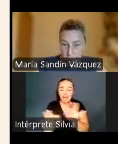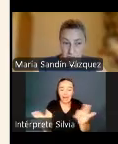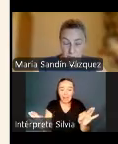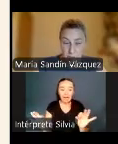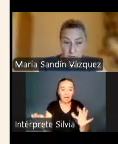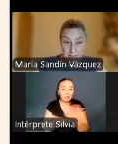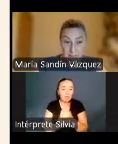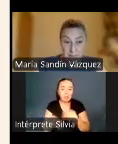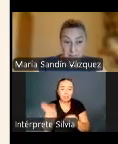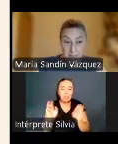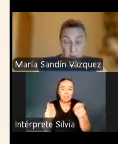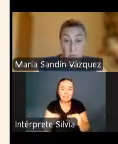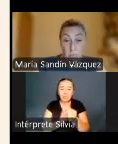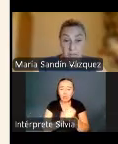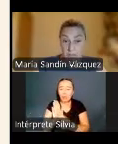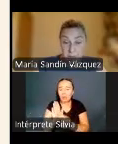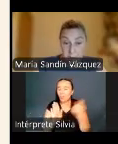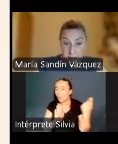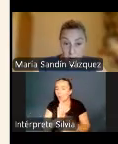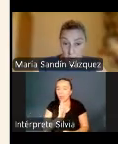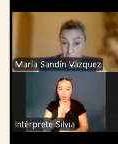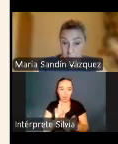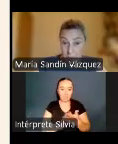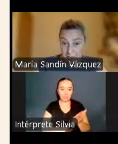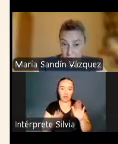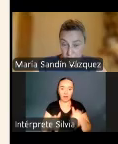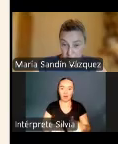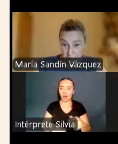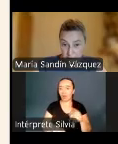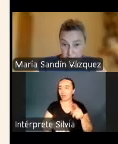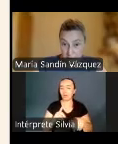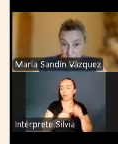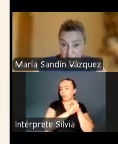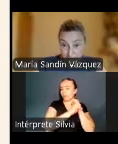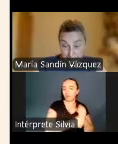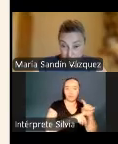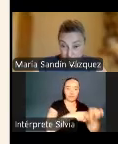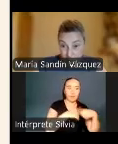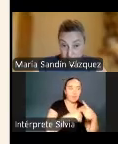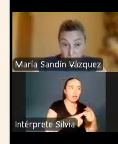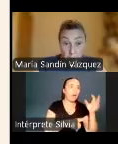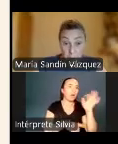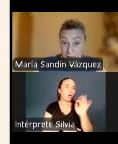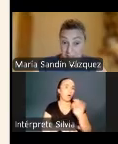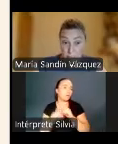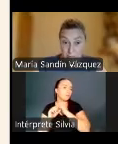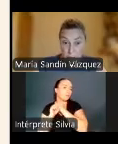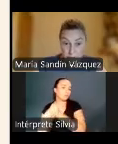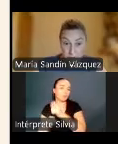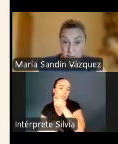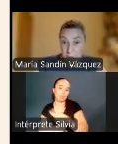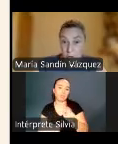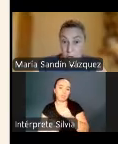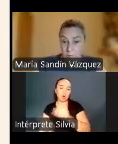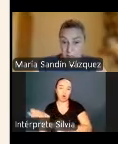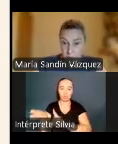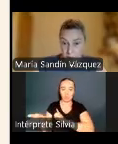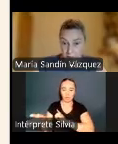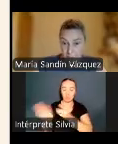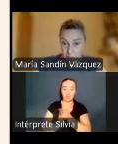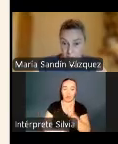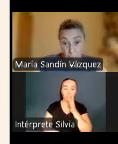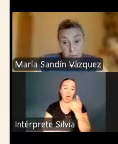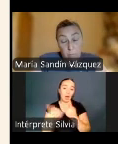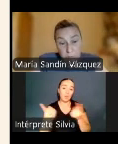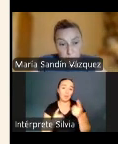muy duras, unas condiciones que dependían del sentido común de la familia o la persona que les contrataba, porque a veces eran pagándoles menos porque está muy devalorizado el trabajo como